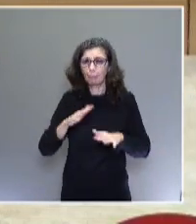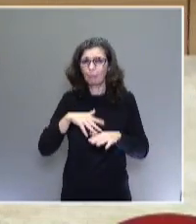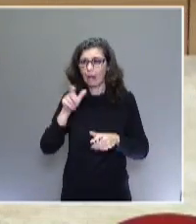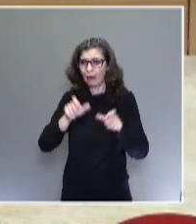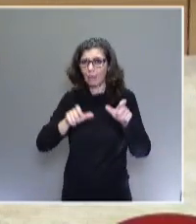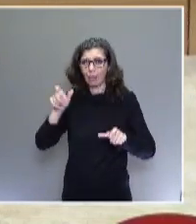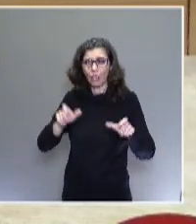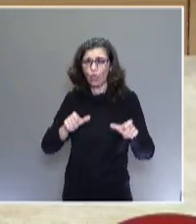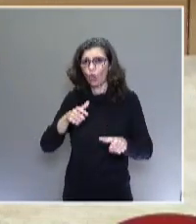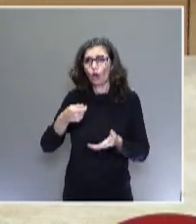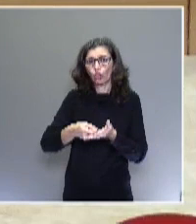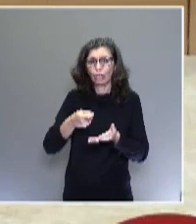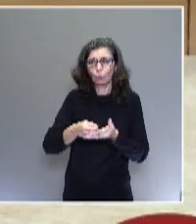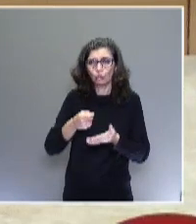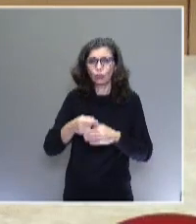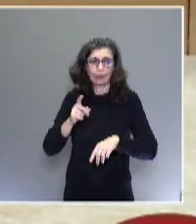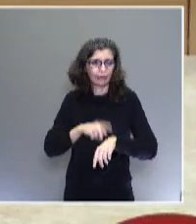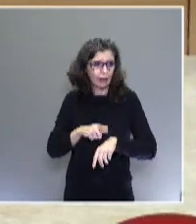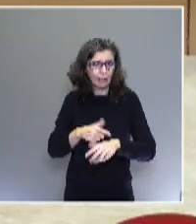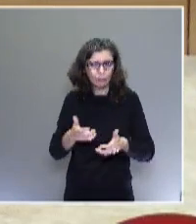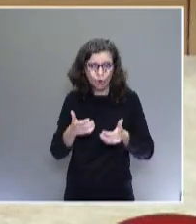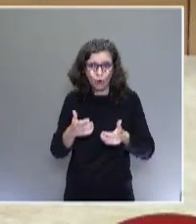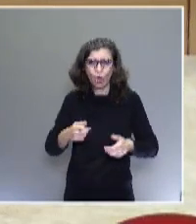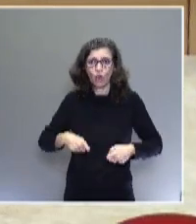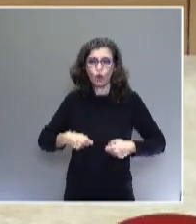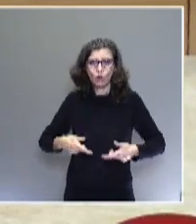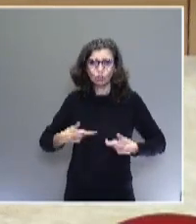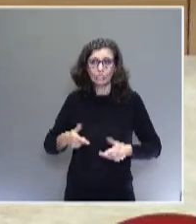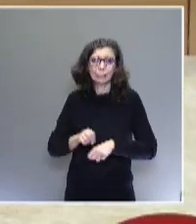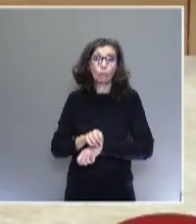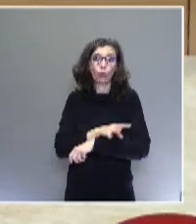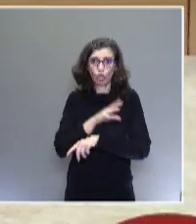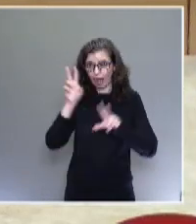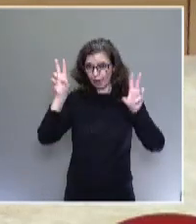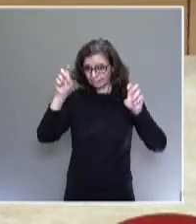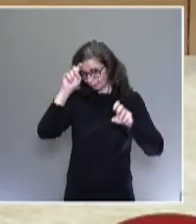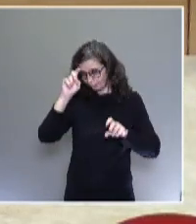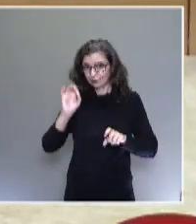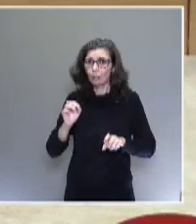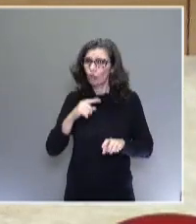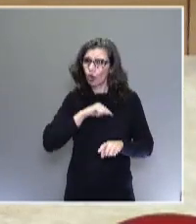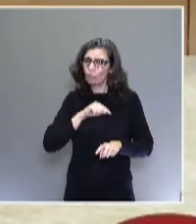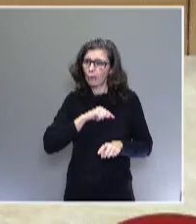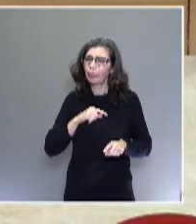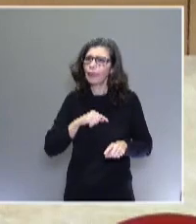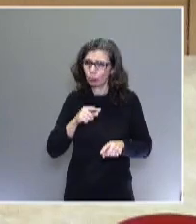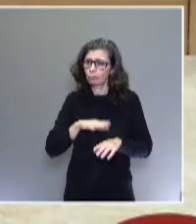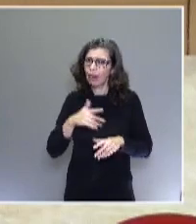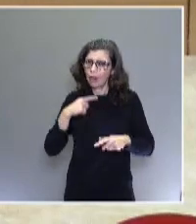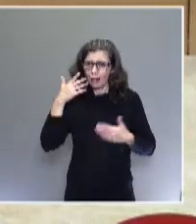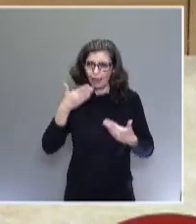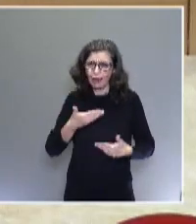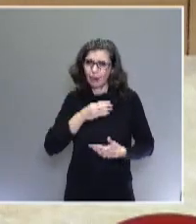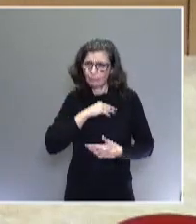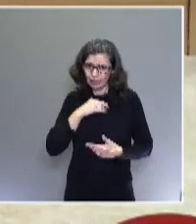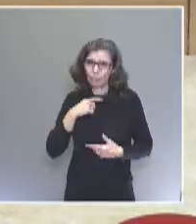contribuyentes en tiempo en recursos en costes emocionales hay que estar muy convencido de que vale la pena poner un esfuerzo ahí y